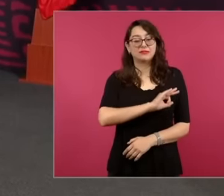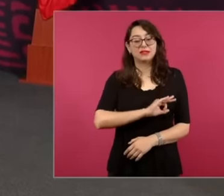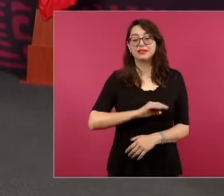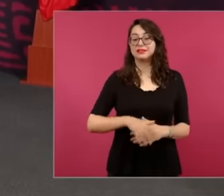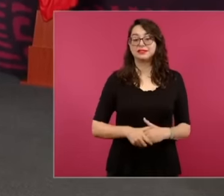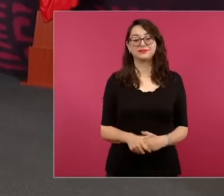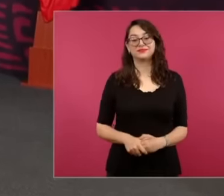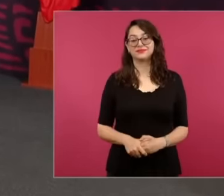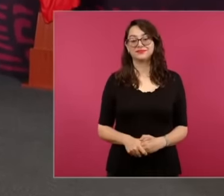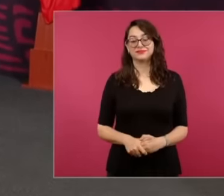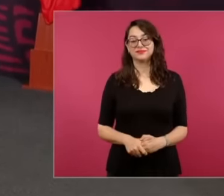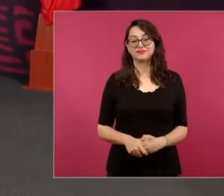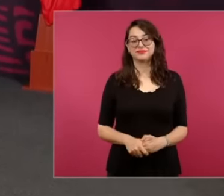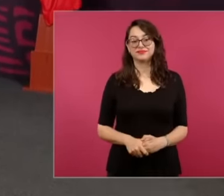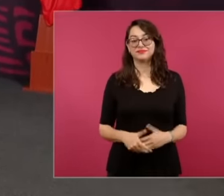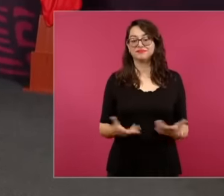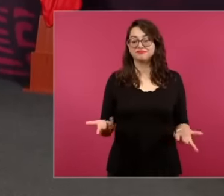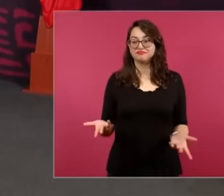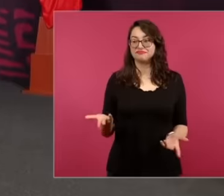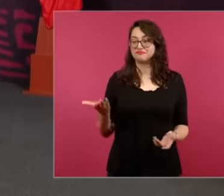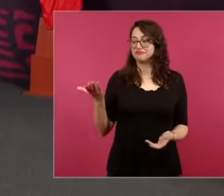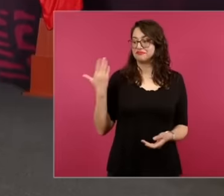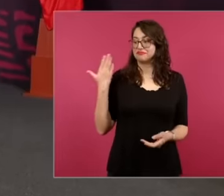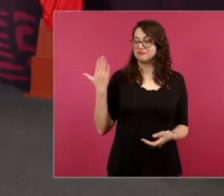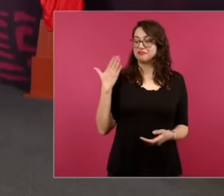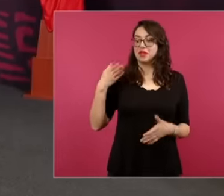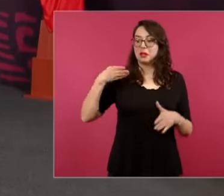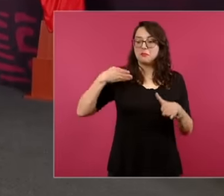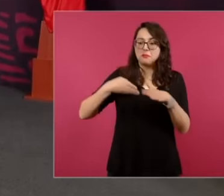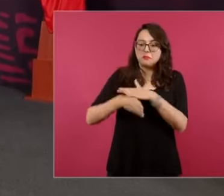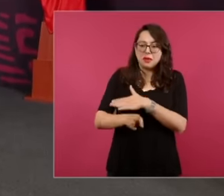el video del metro.